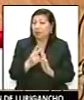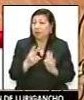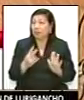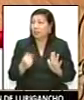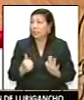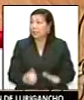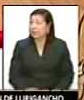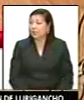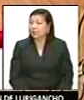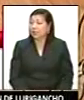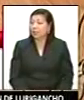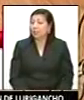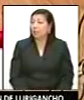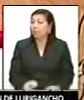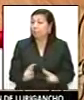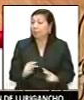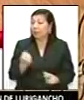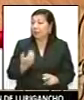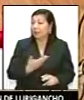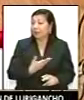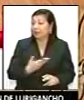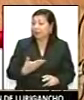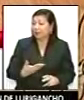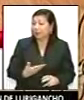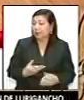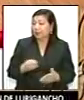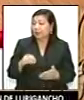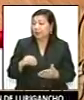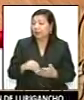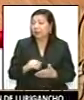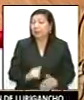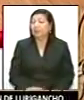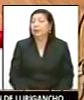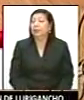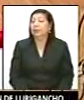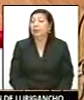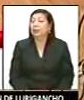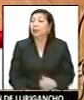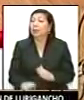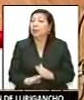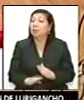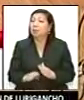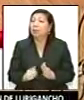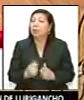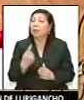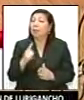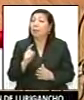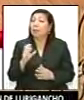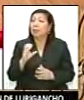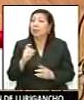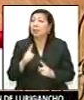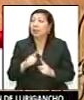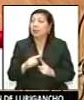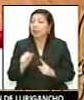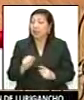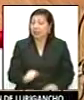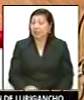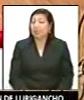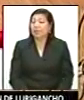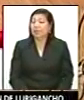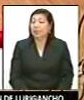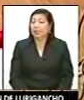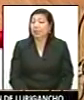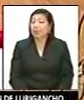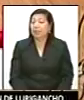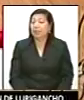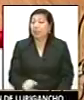276. La observación del Poder Ejecutivo, en el sentido que la base del cálculo para la CTS establecida